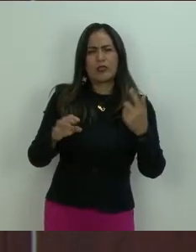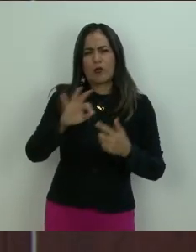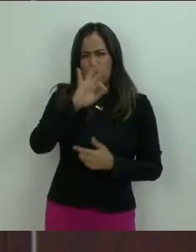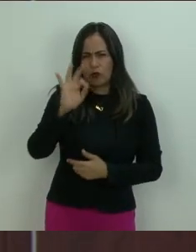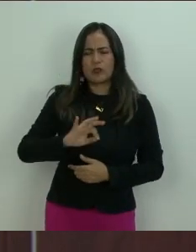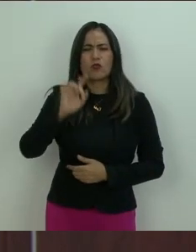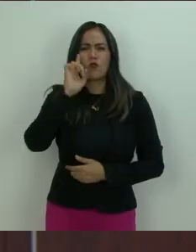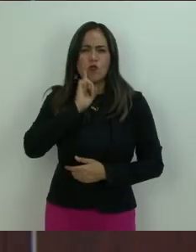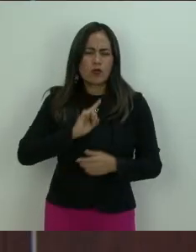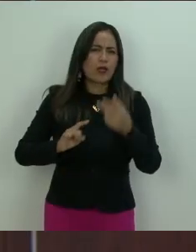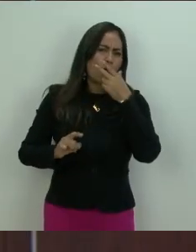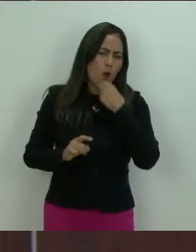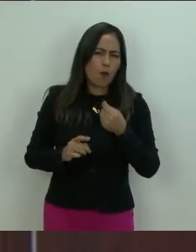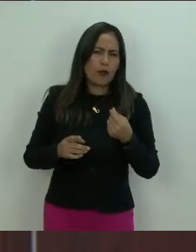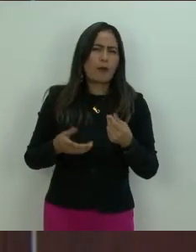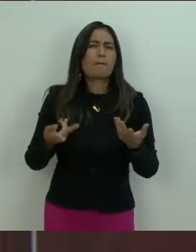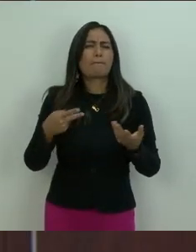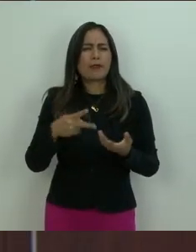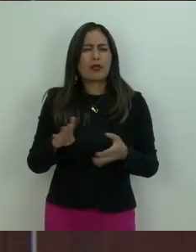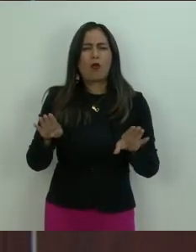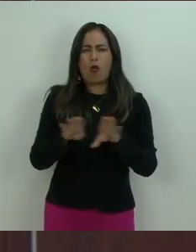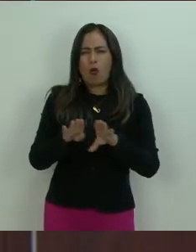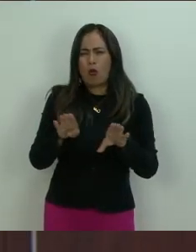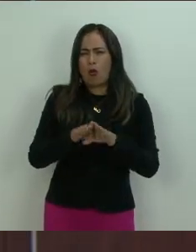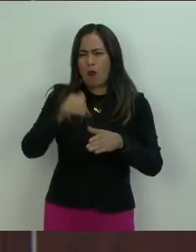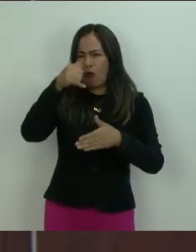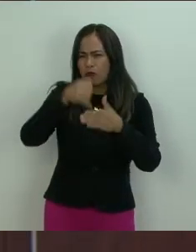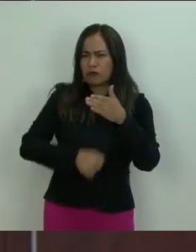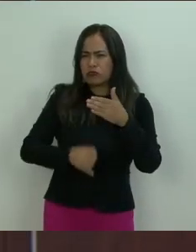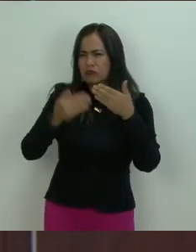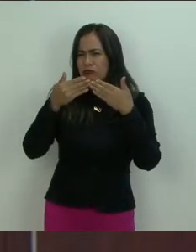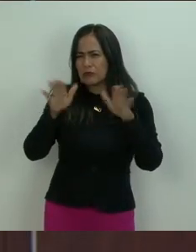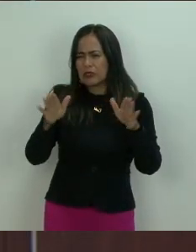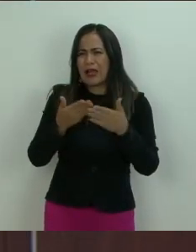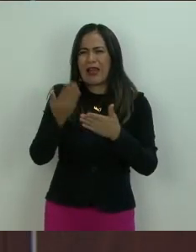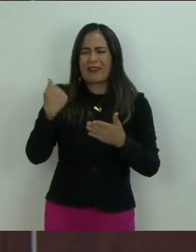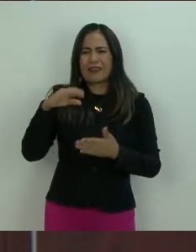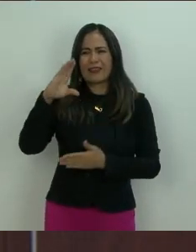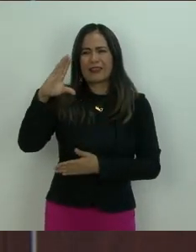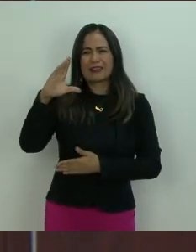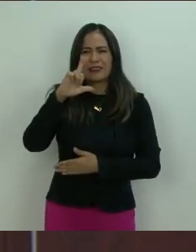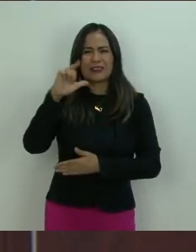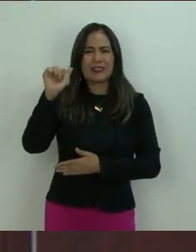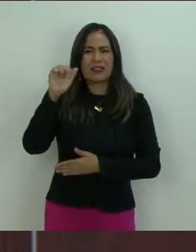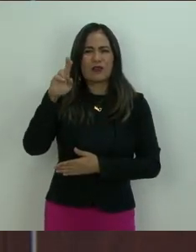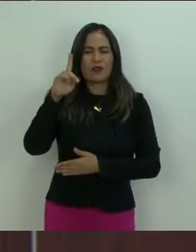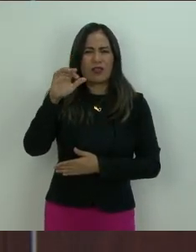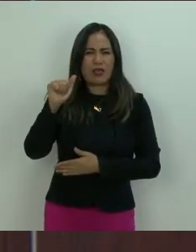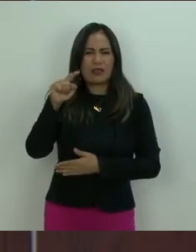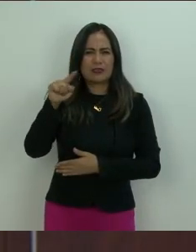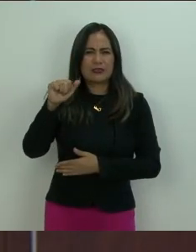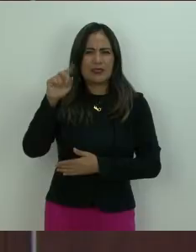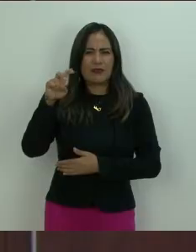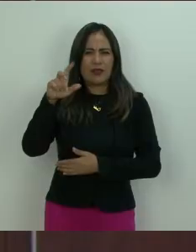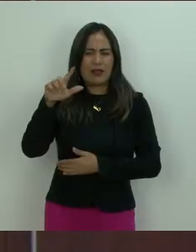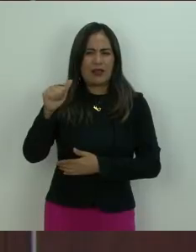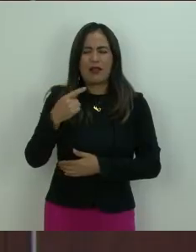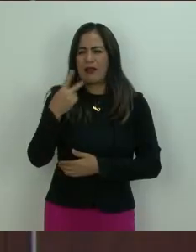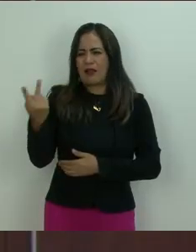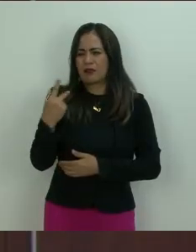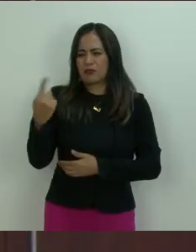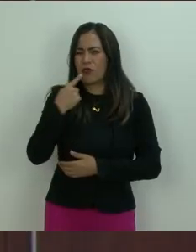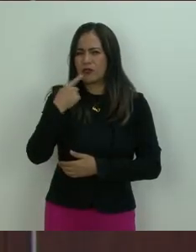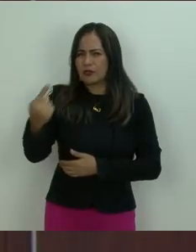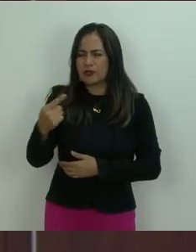estamos cumpliendo y en qué condiciones? Y comentaba con Claudia Zavala en ese momento, decir, nosotras venimos aquí